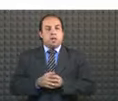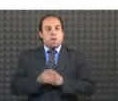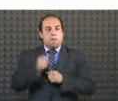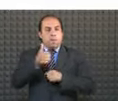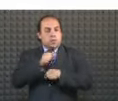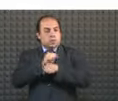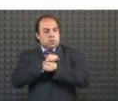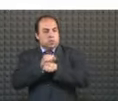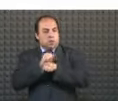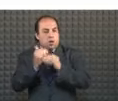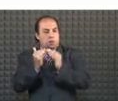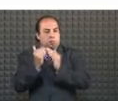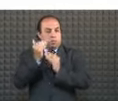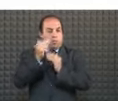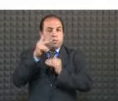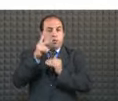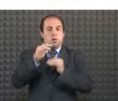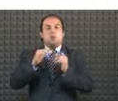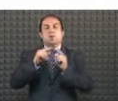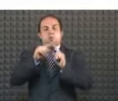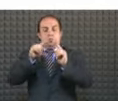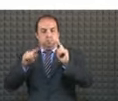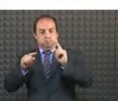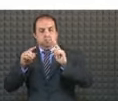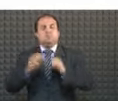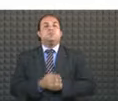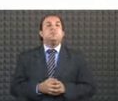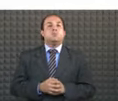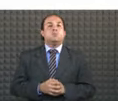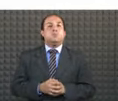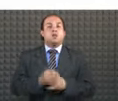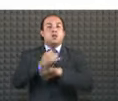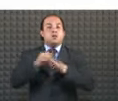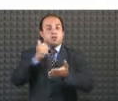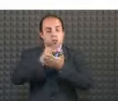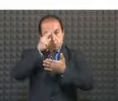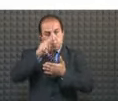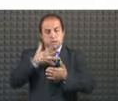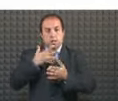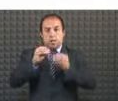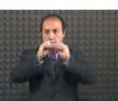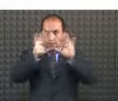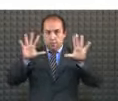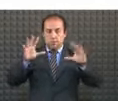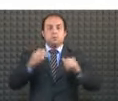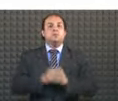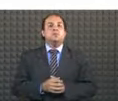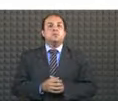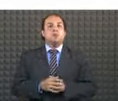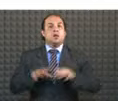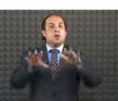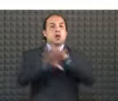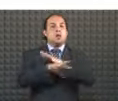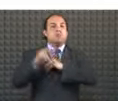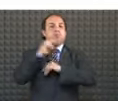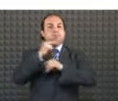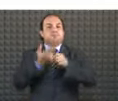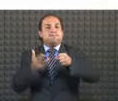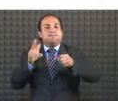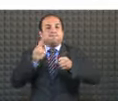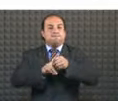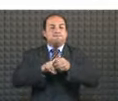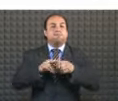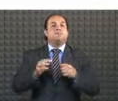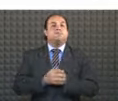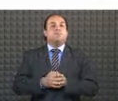estables comparado con lo que veíamos. Siguiente. Los datos en la Ciudad de México son, de hecho, más claros en términos del cambio de la velocidad de las hospitalizaciones.